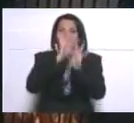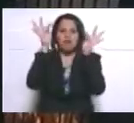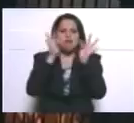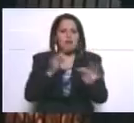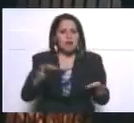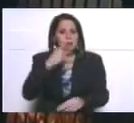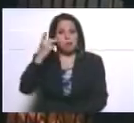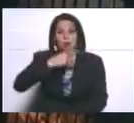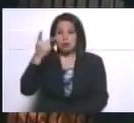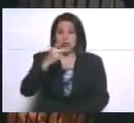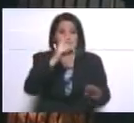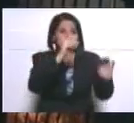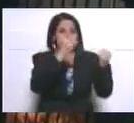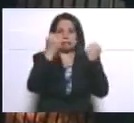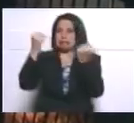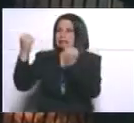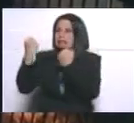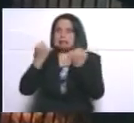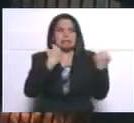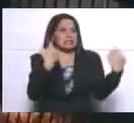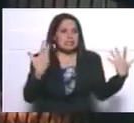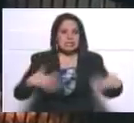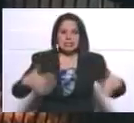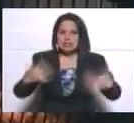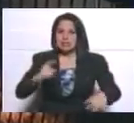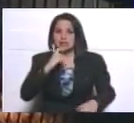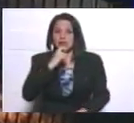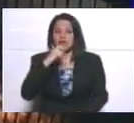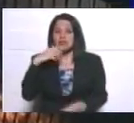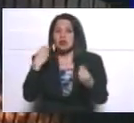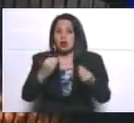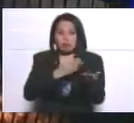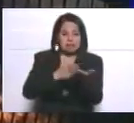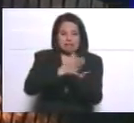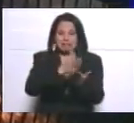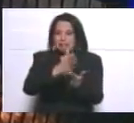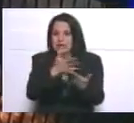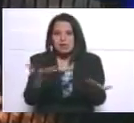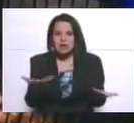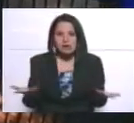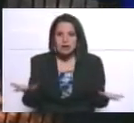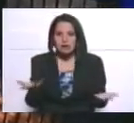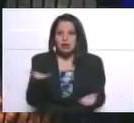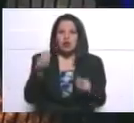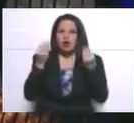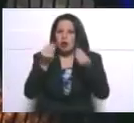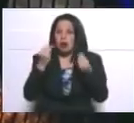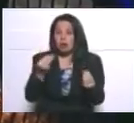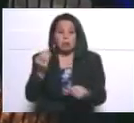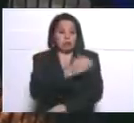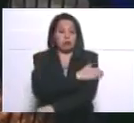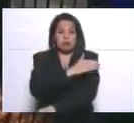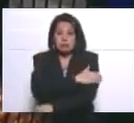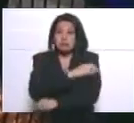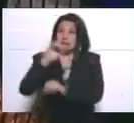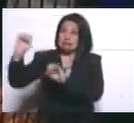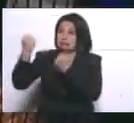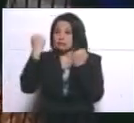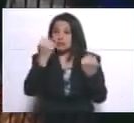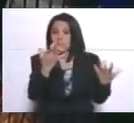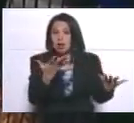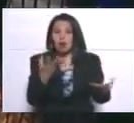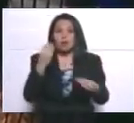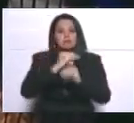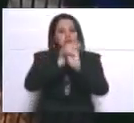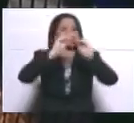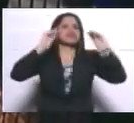están trancados, los caminos del diálogo que nos habíamos trazado han sido imposibilitados por esta derecha transnacional. Así que yo convoco